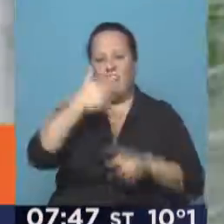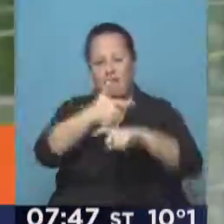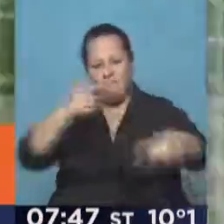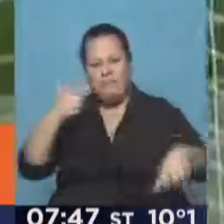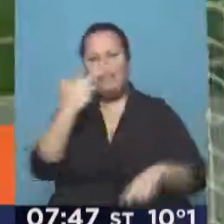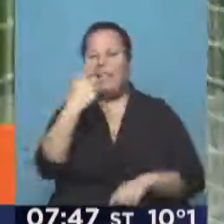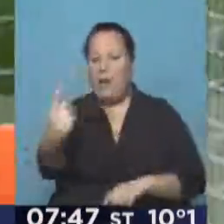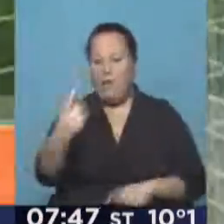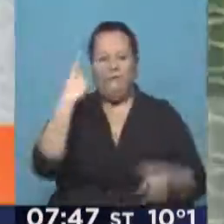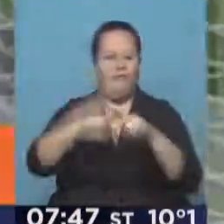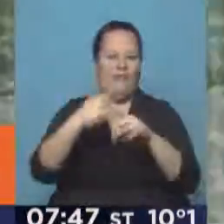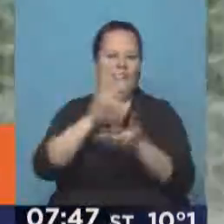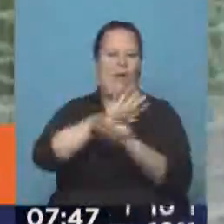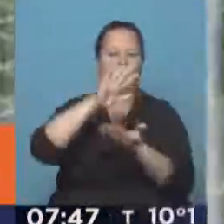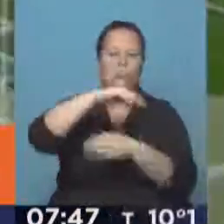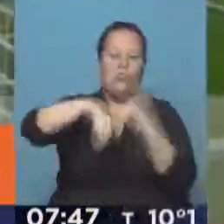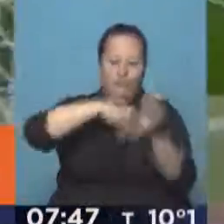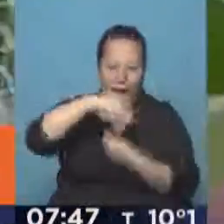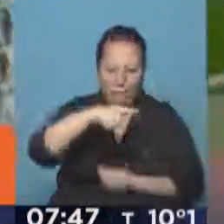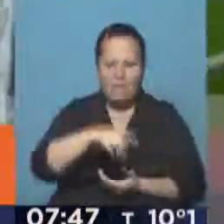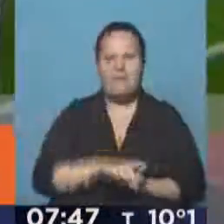el 3-1, festeja con la familia allí